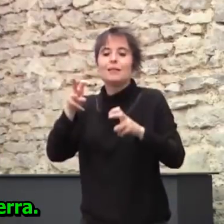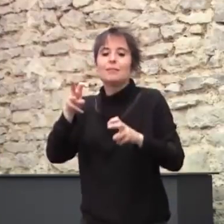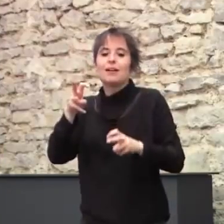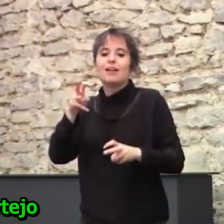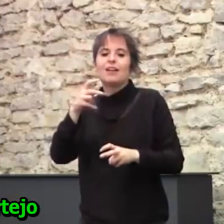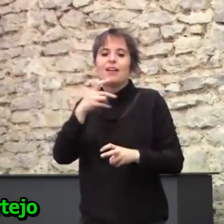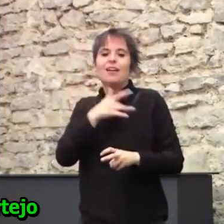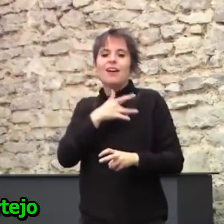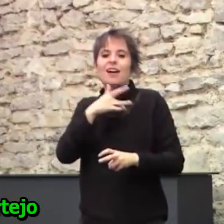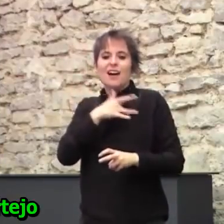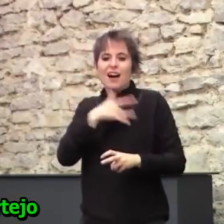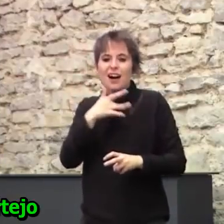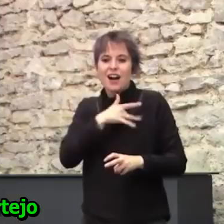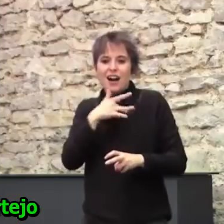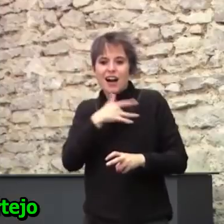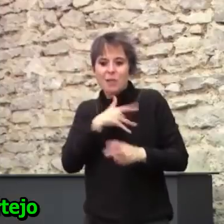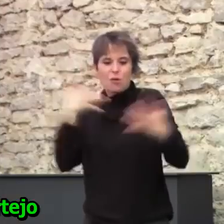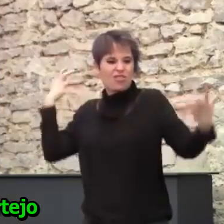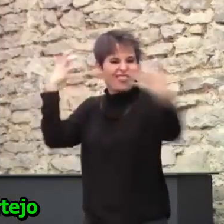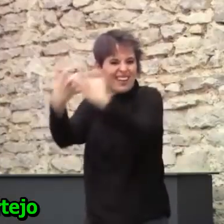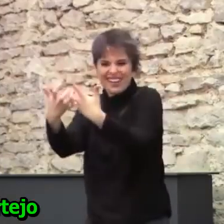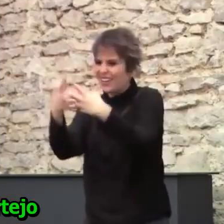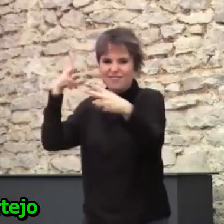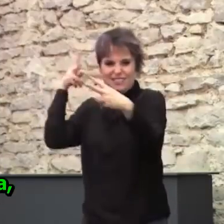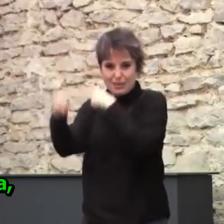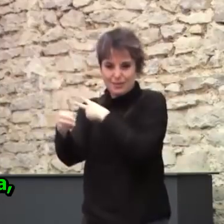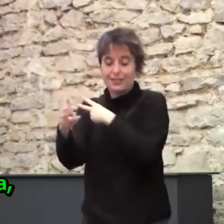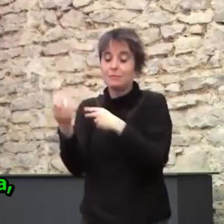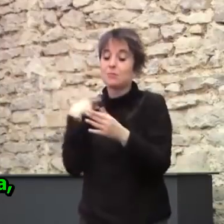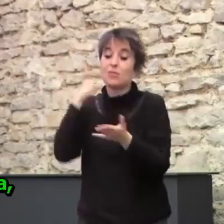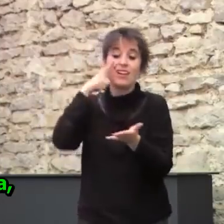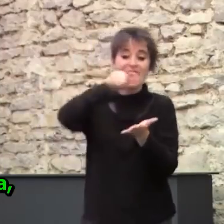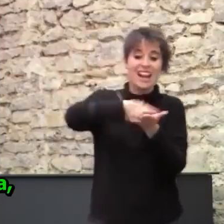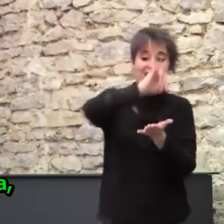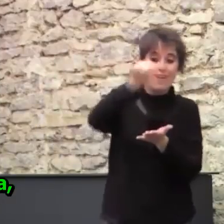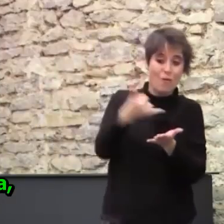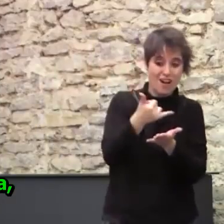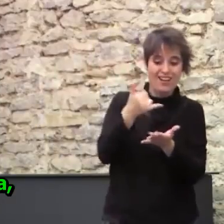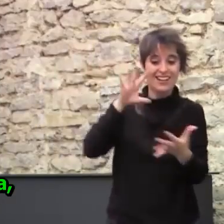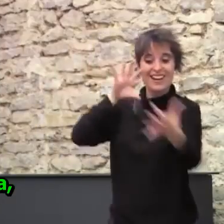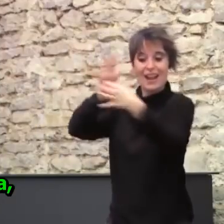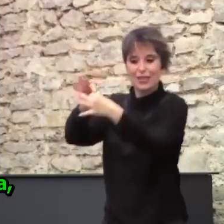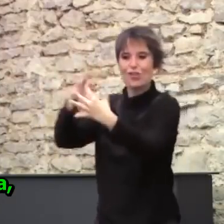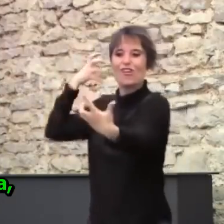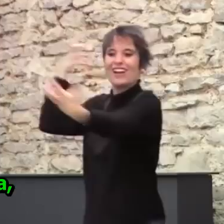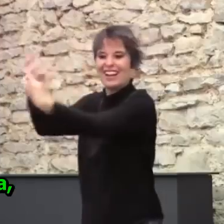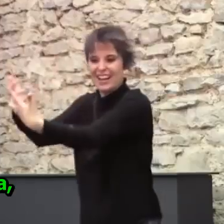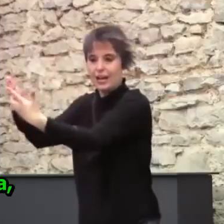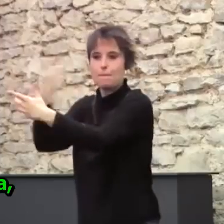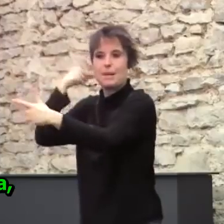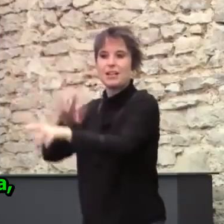guerra. Todo el lenguaje, por ejemplo, del cortejo está basado en la guerra, en la